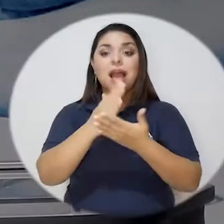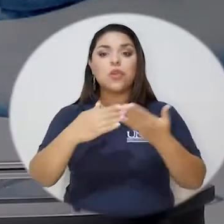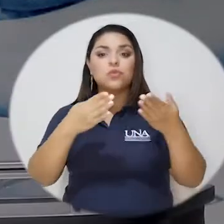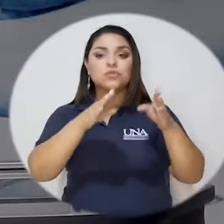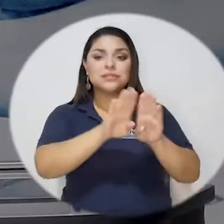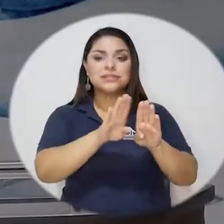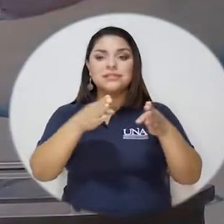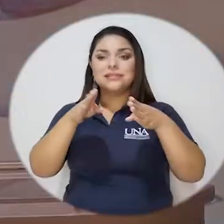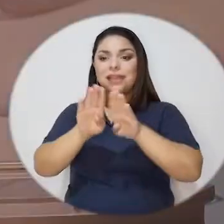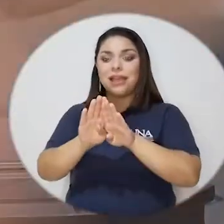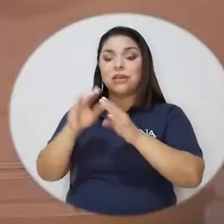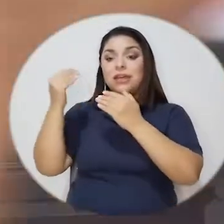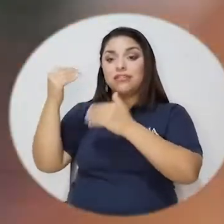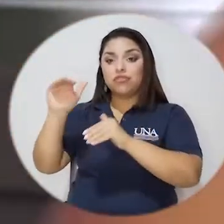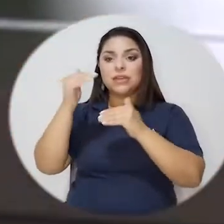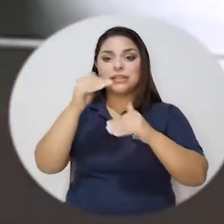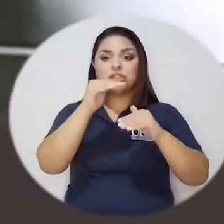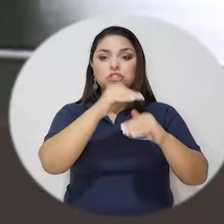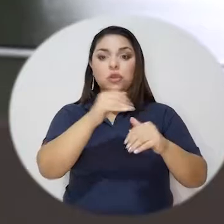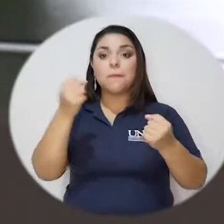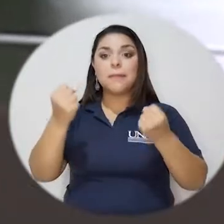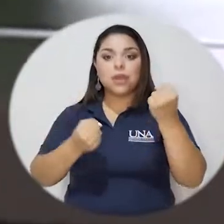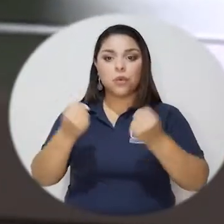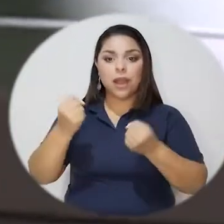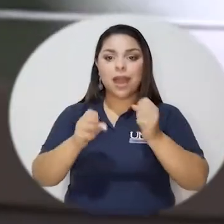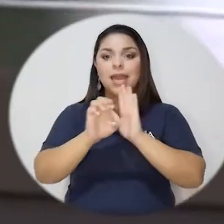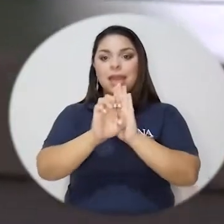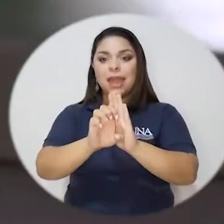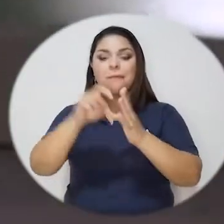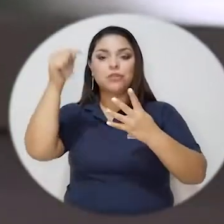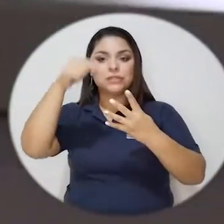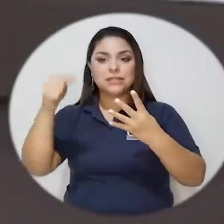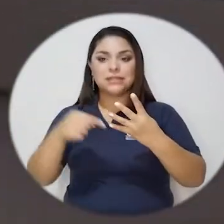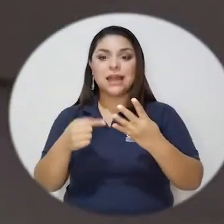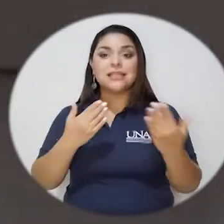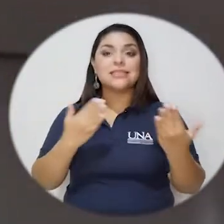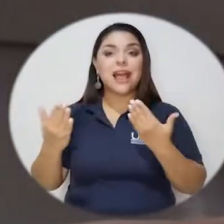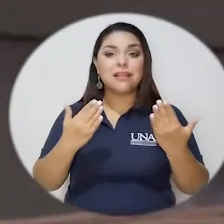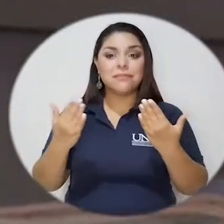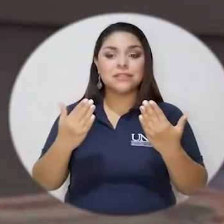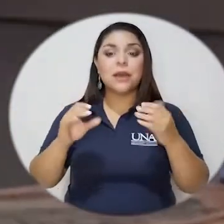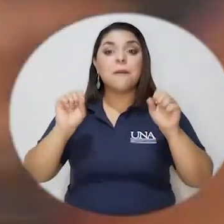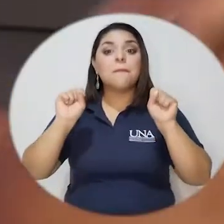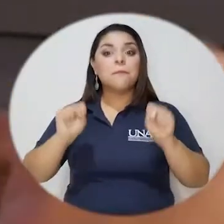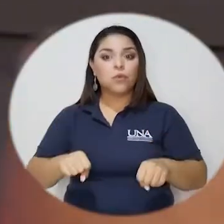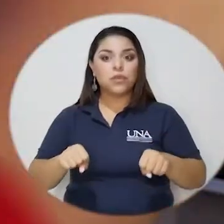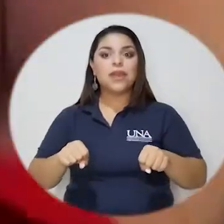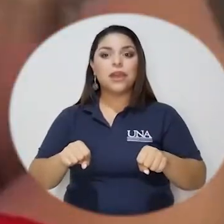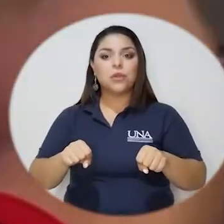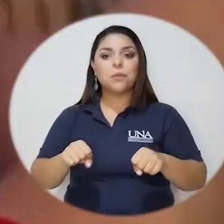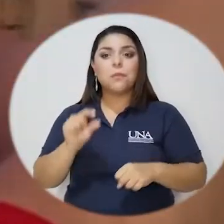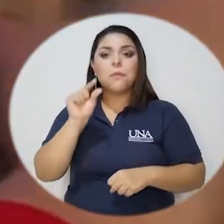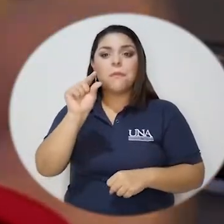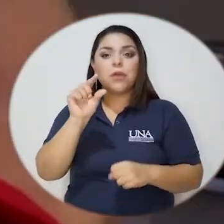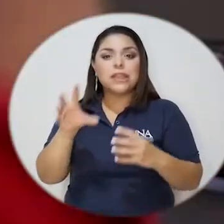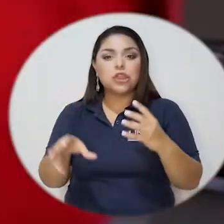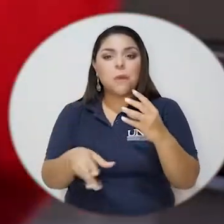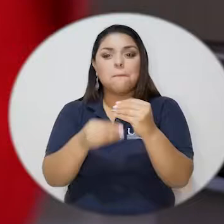de los cierres o de las restricciones vehiculares, etcétera, quizás pudieron haber tenido un poco